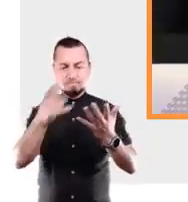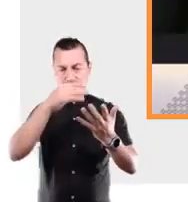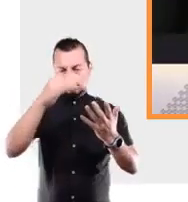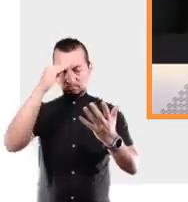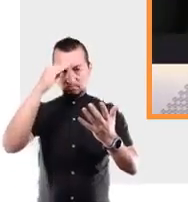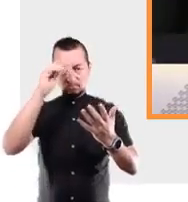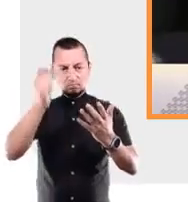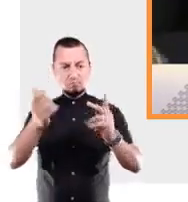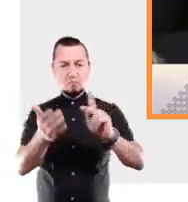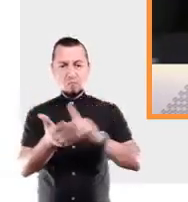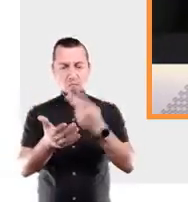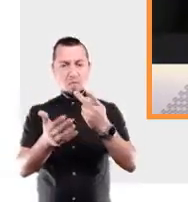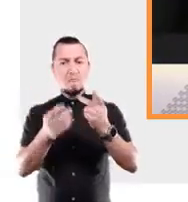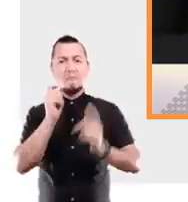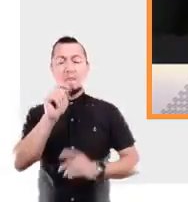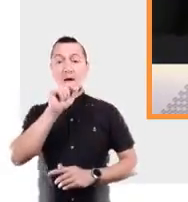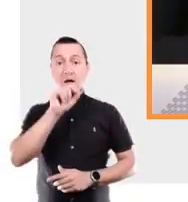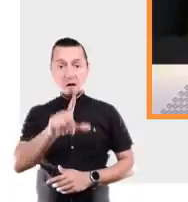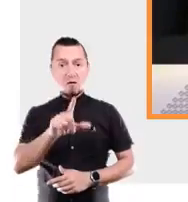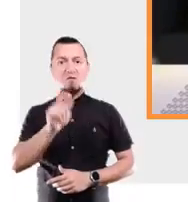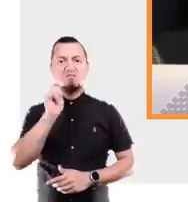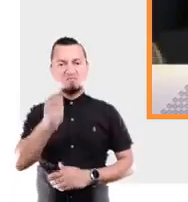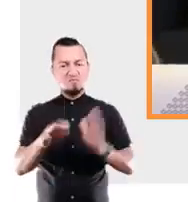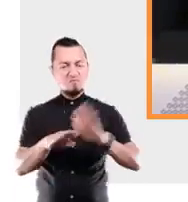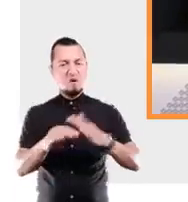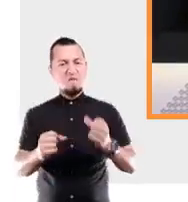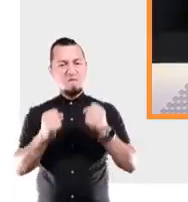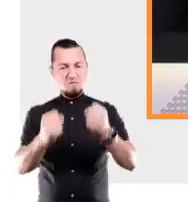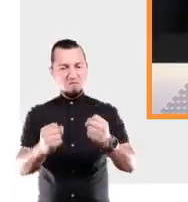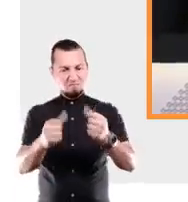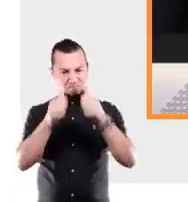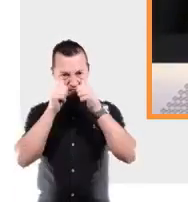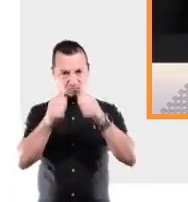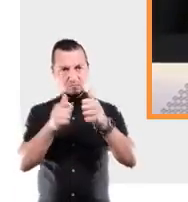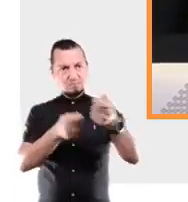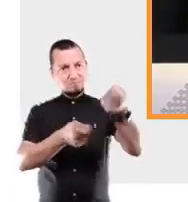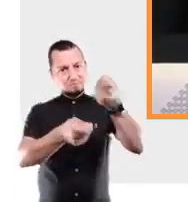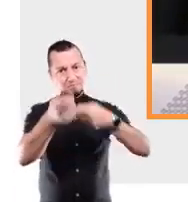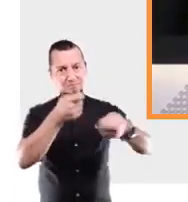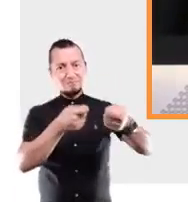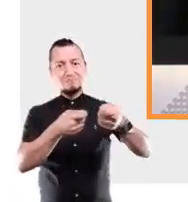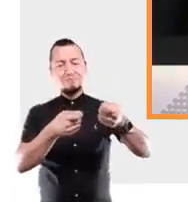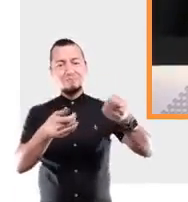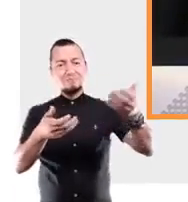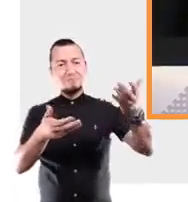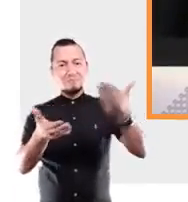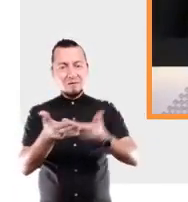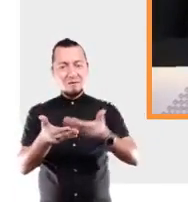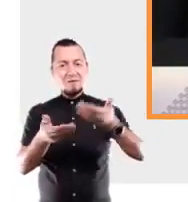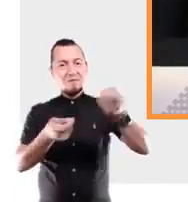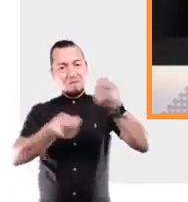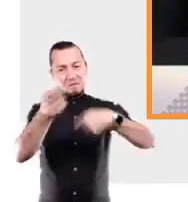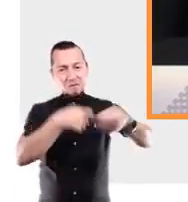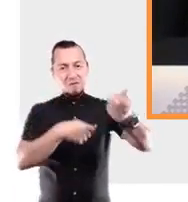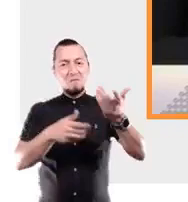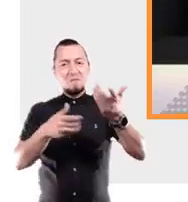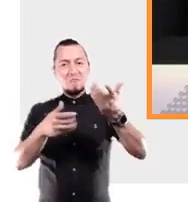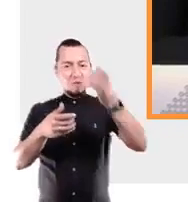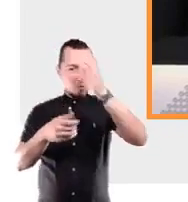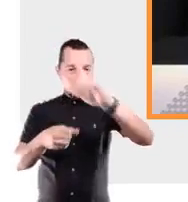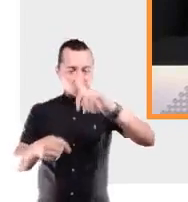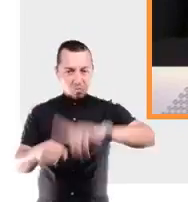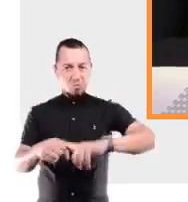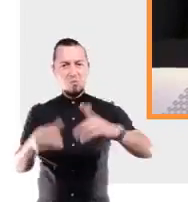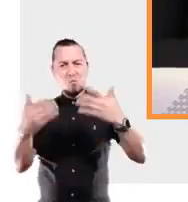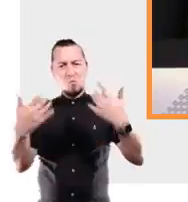interés de Jalisco en fortalecer la agenda de intercambio comercial, cultural y en general la